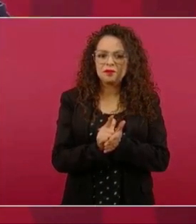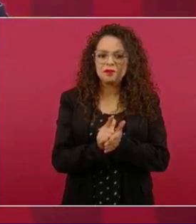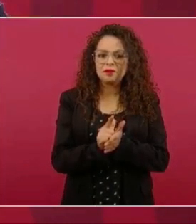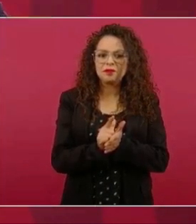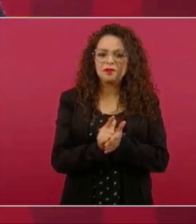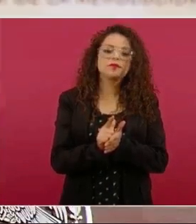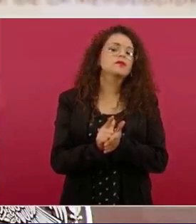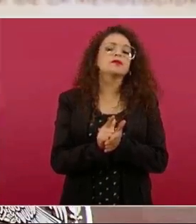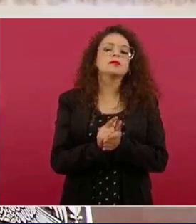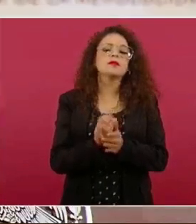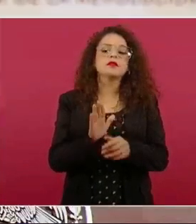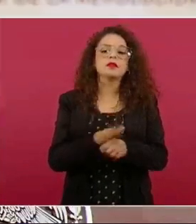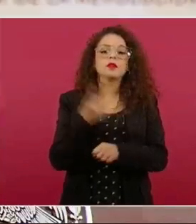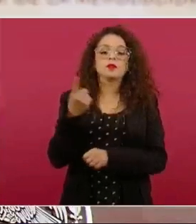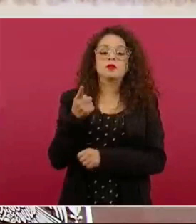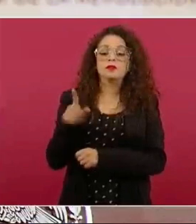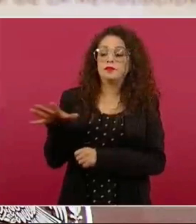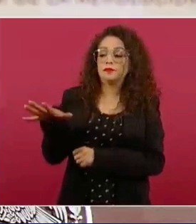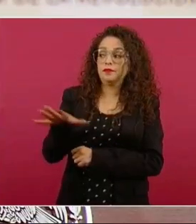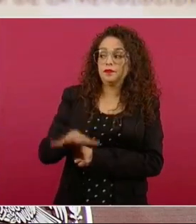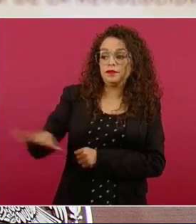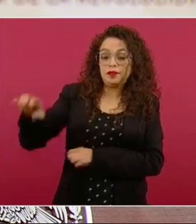el sector privado